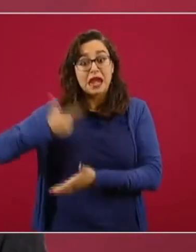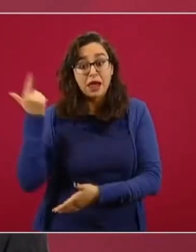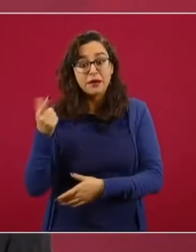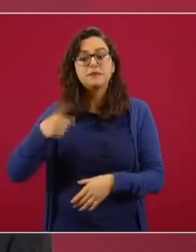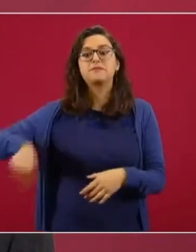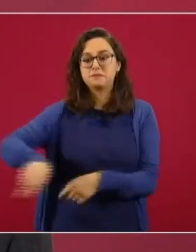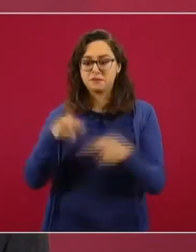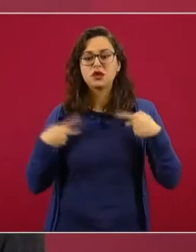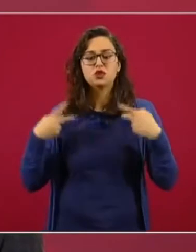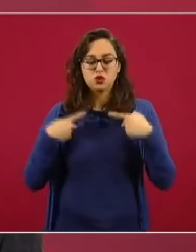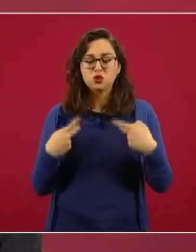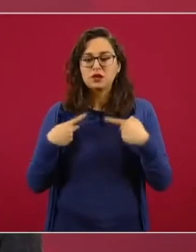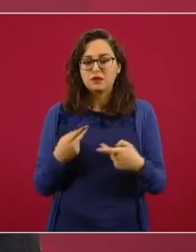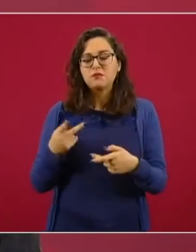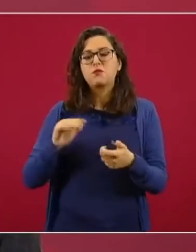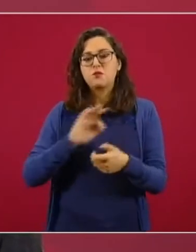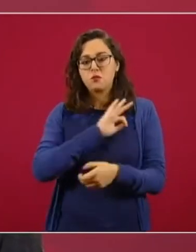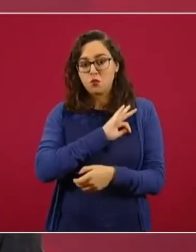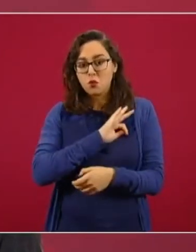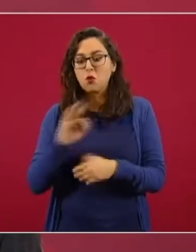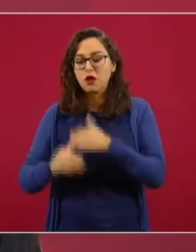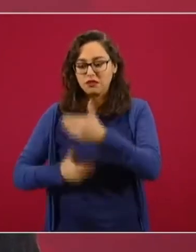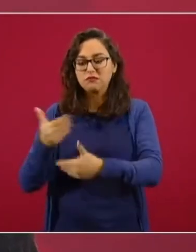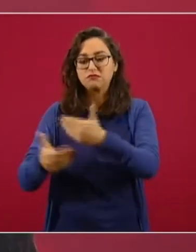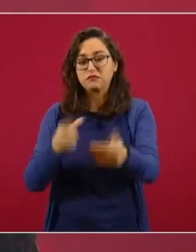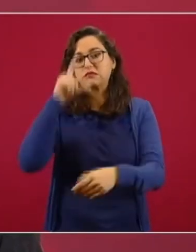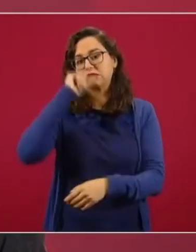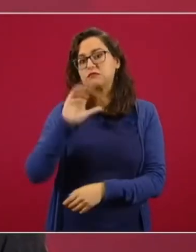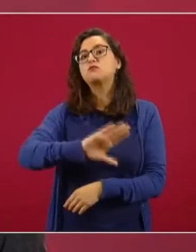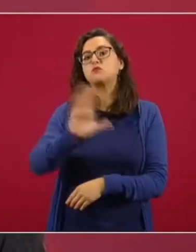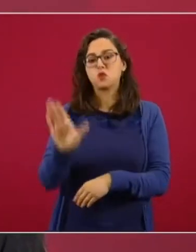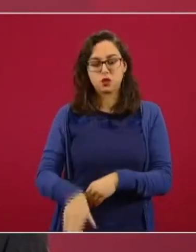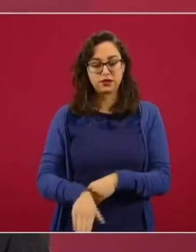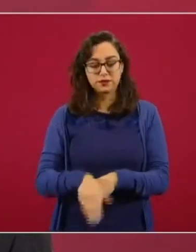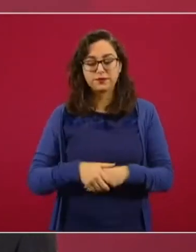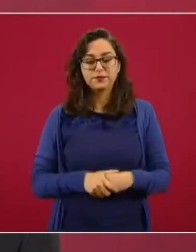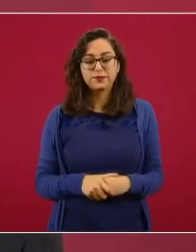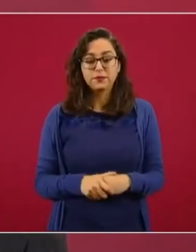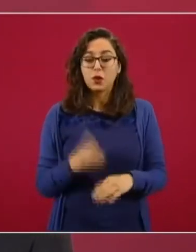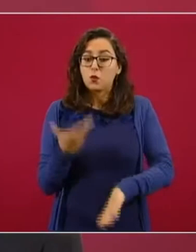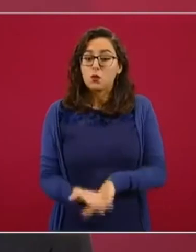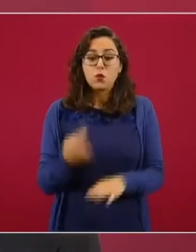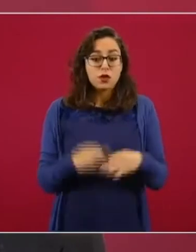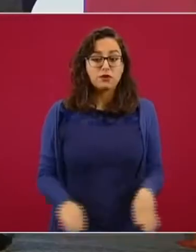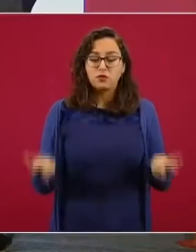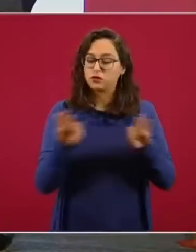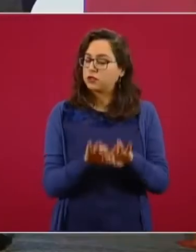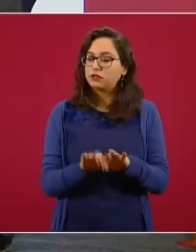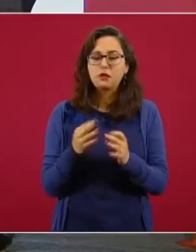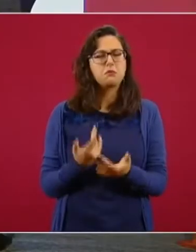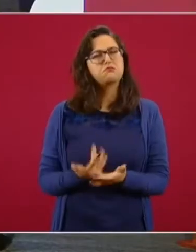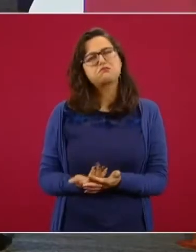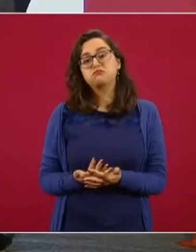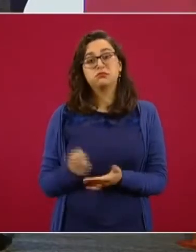que tienen estas condiciones de riesgo, puede ser una enfermedad letal. Entonces es muy importante que no se espere, que